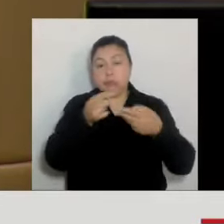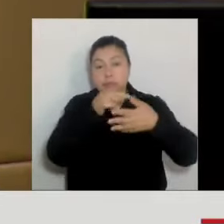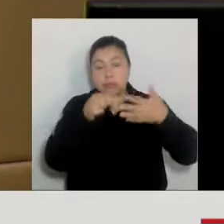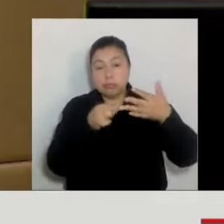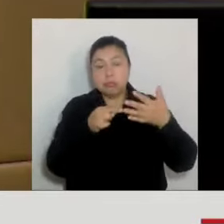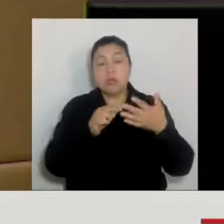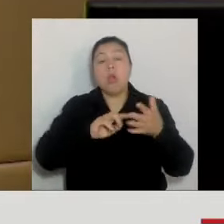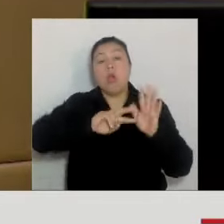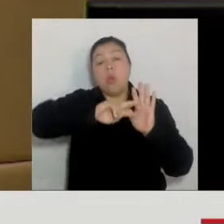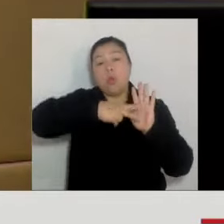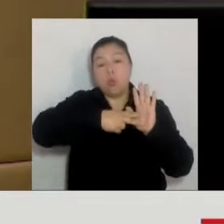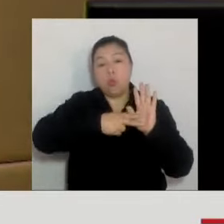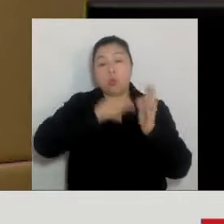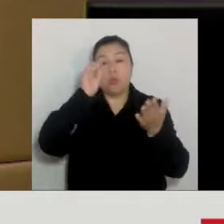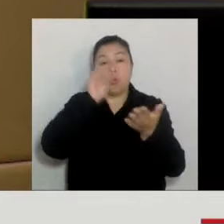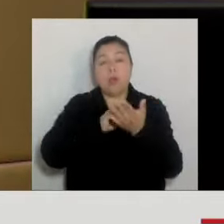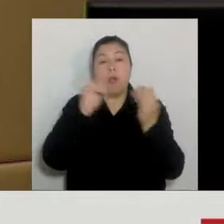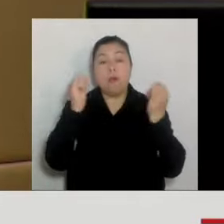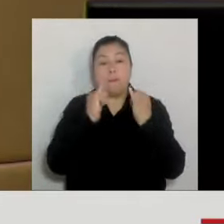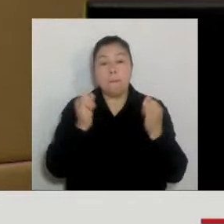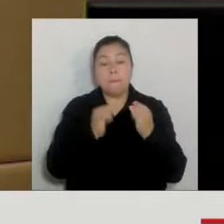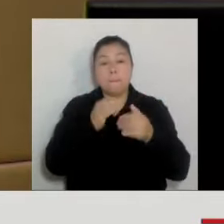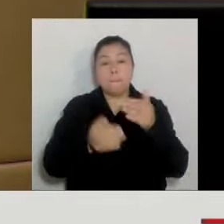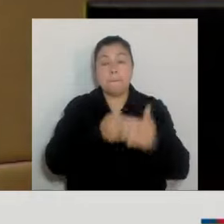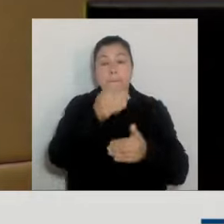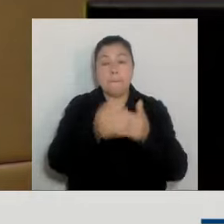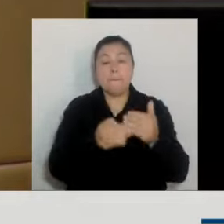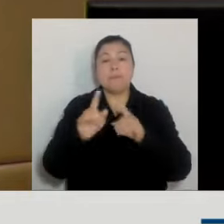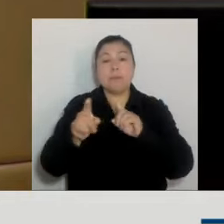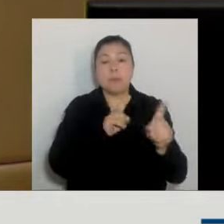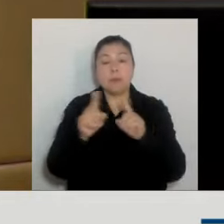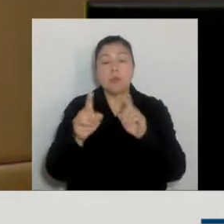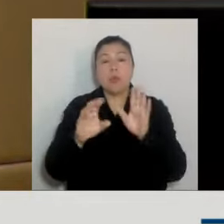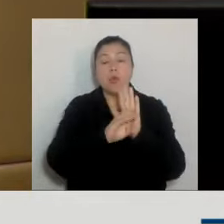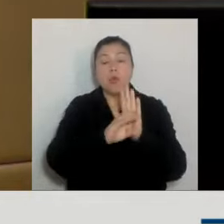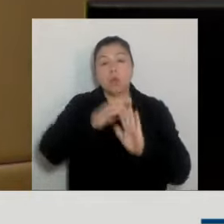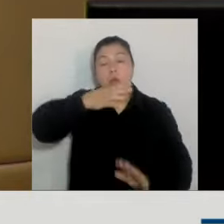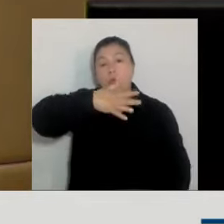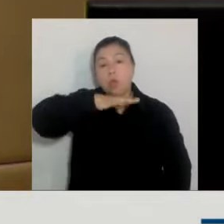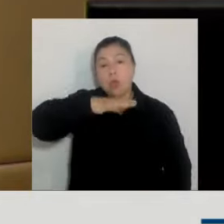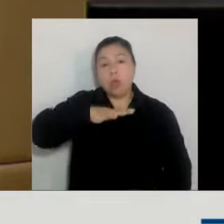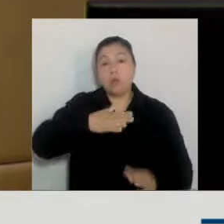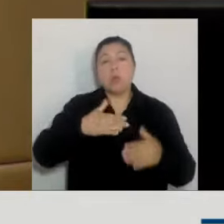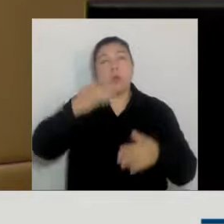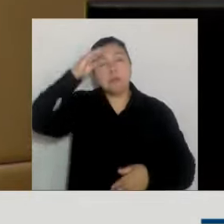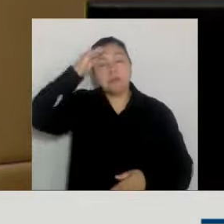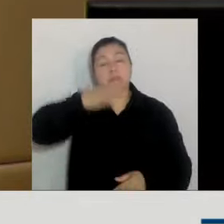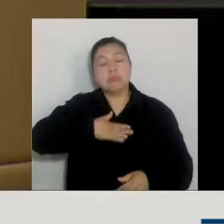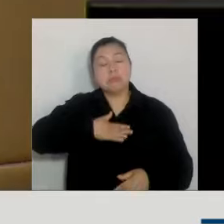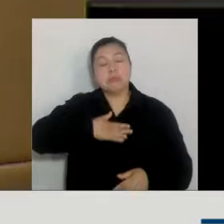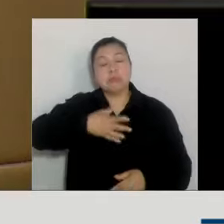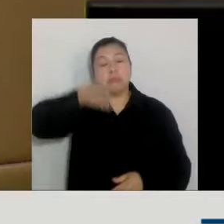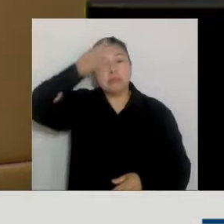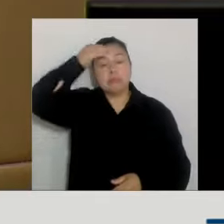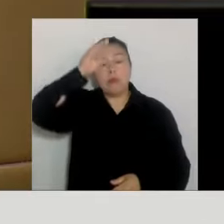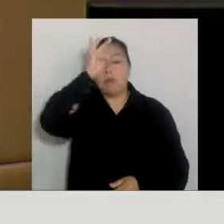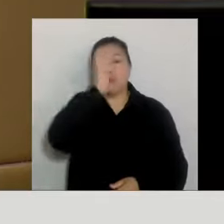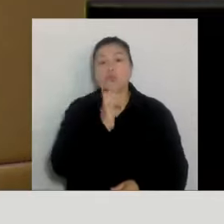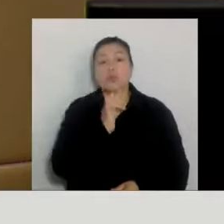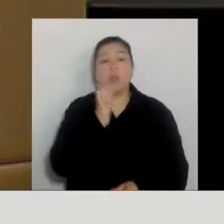mecanismos de notificación para los procedimientos administrativos del Código de aguas a partir de la experiencia adquirida por parte de los funcionarios y